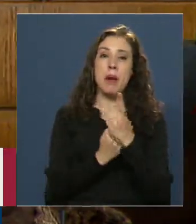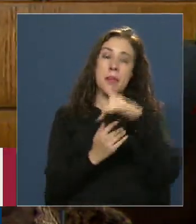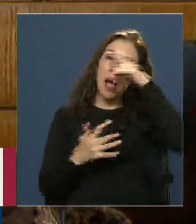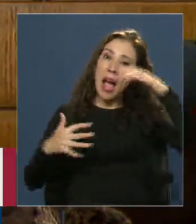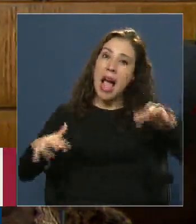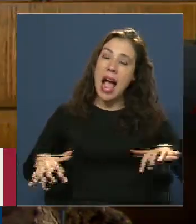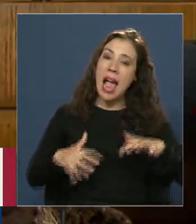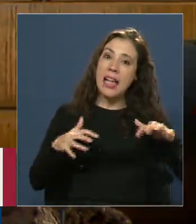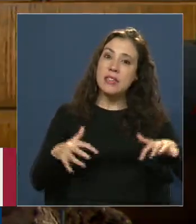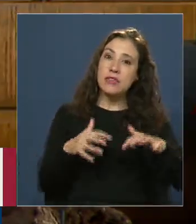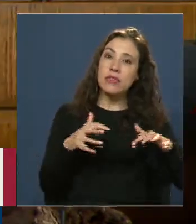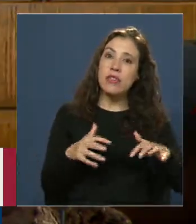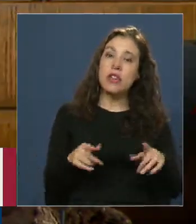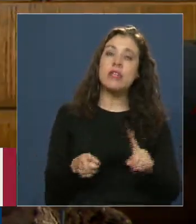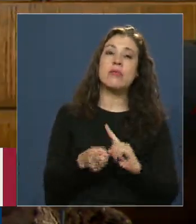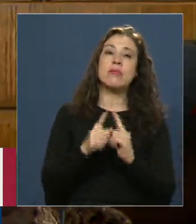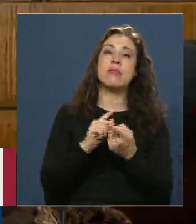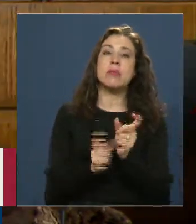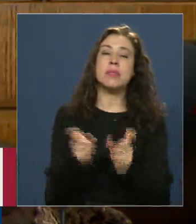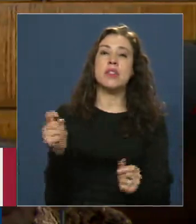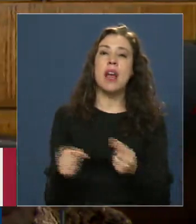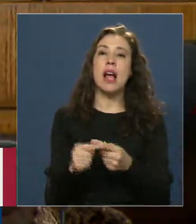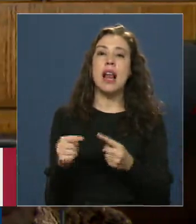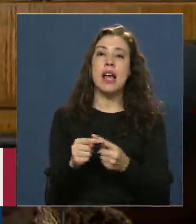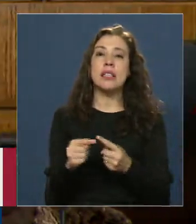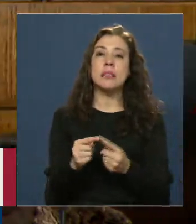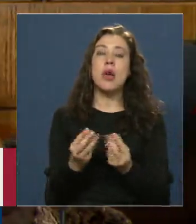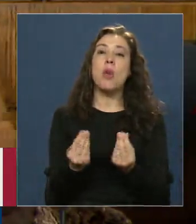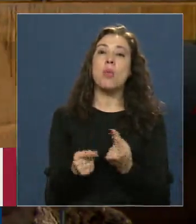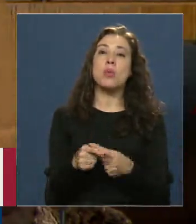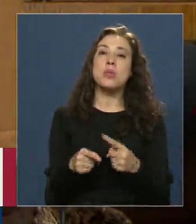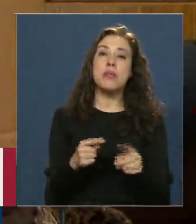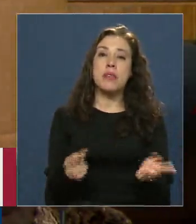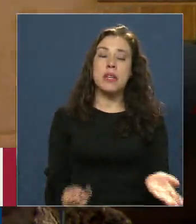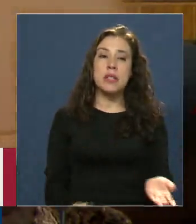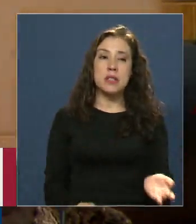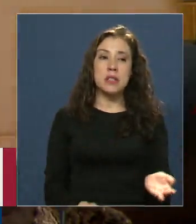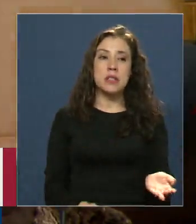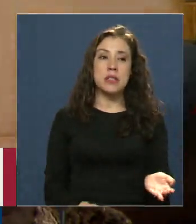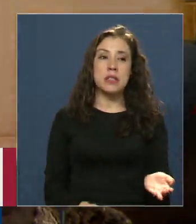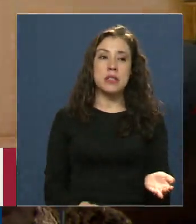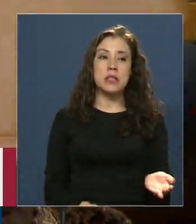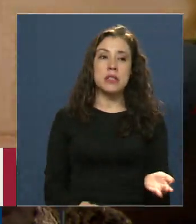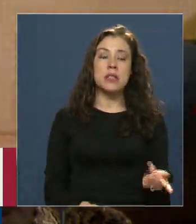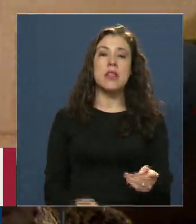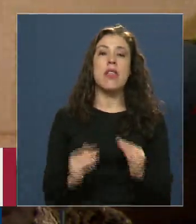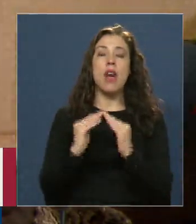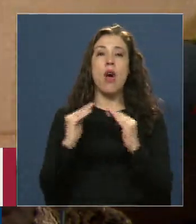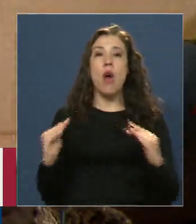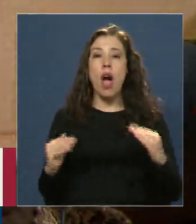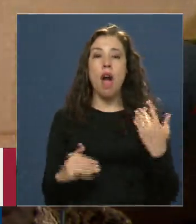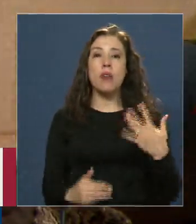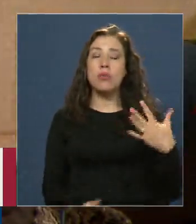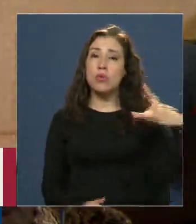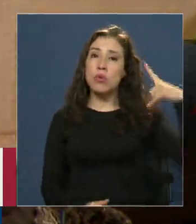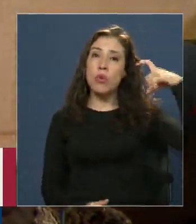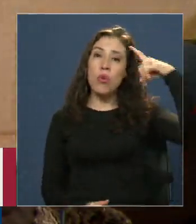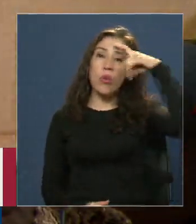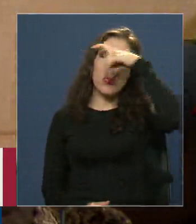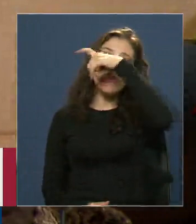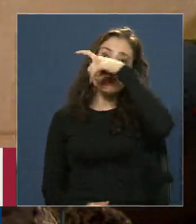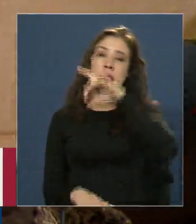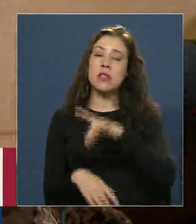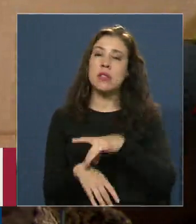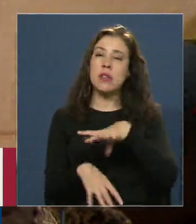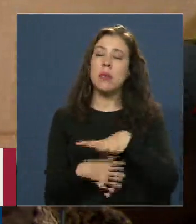esfuerzo es lo que lo ha llevado a ser clase media y que la mayoría de las veces, vuelvo a decirlo, ha venido de hogares muy difíciles,